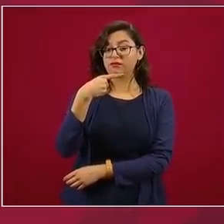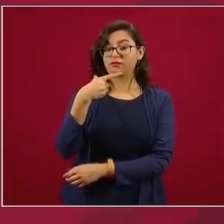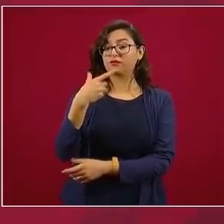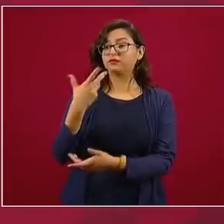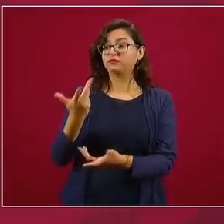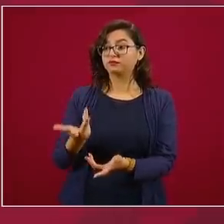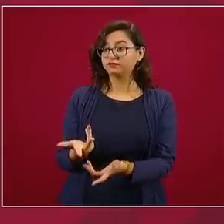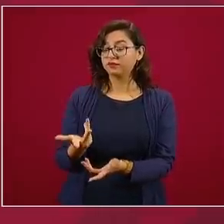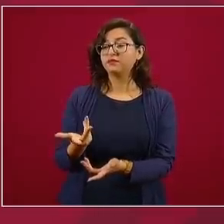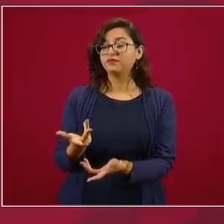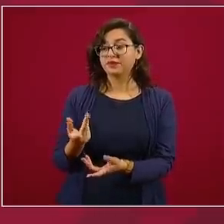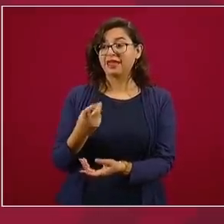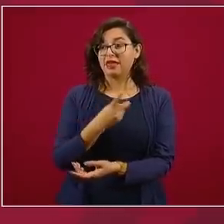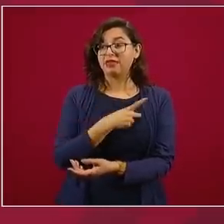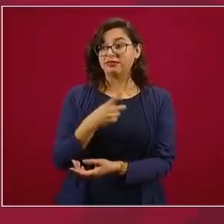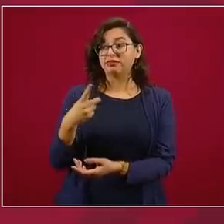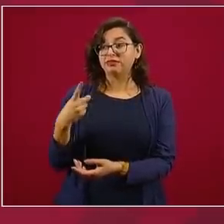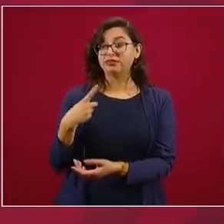para